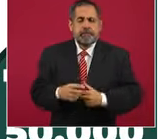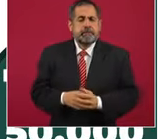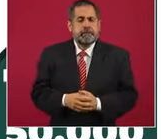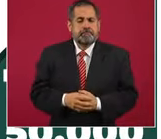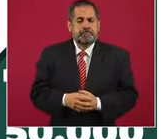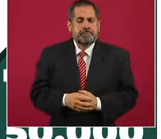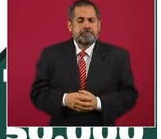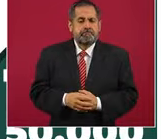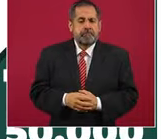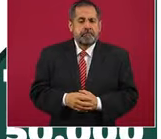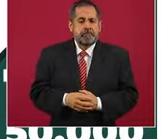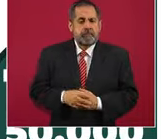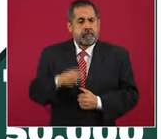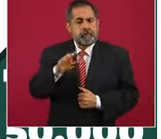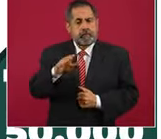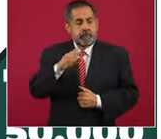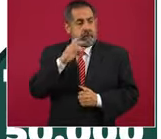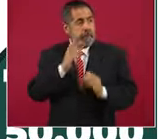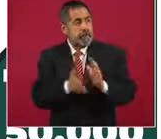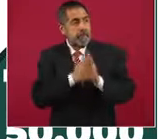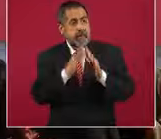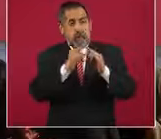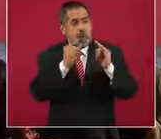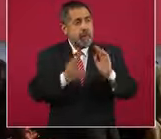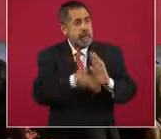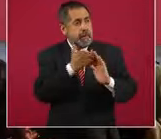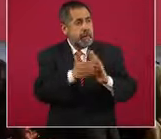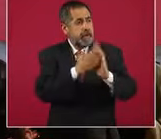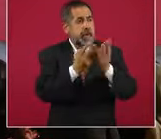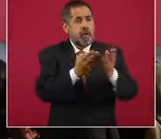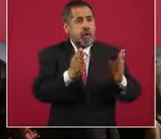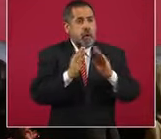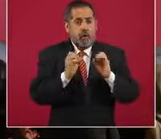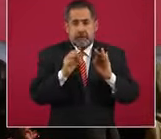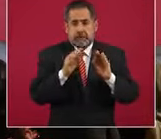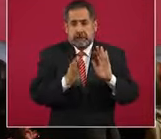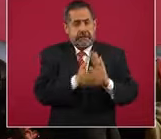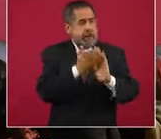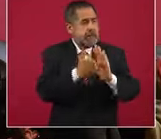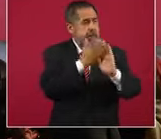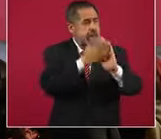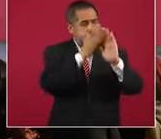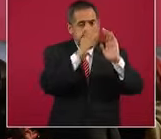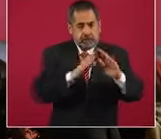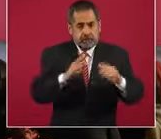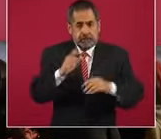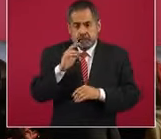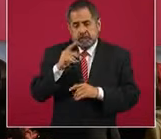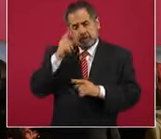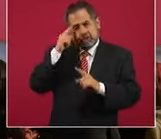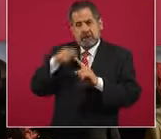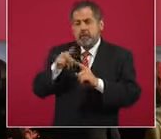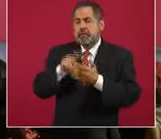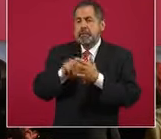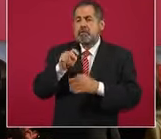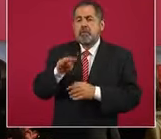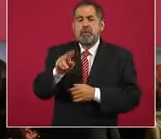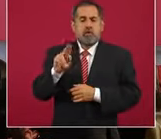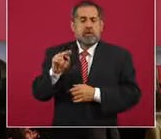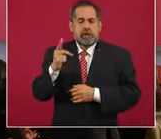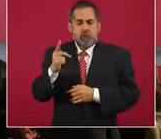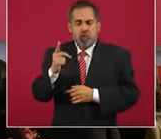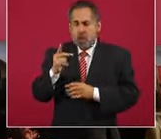En la construcción de cuarteles, de los 81 que estaban programados para el 2019 han sido